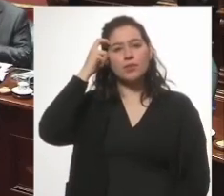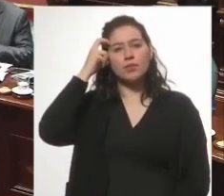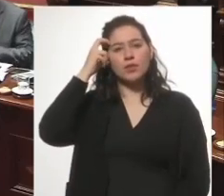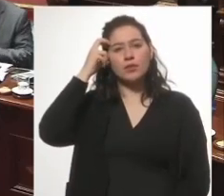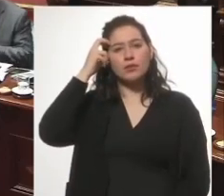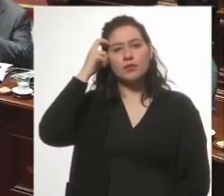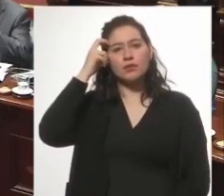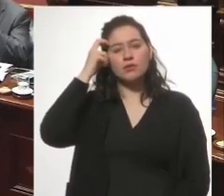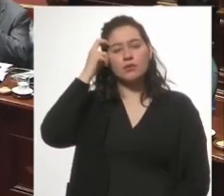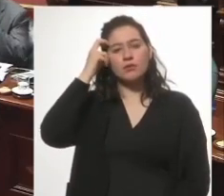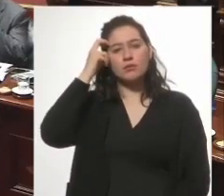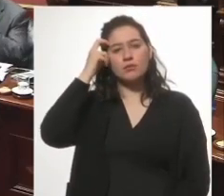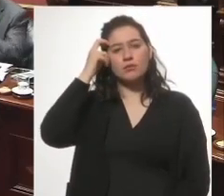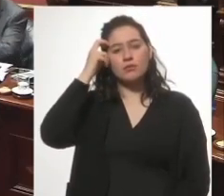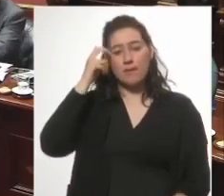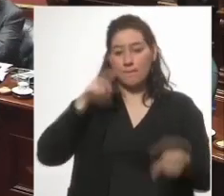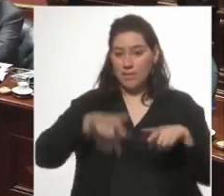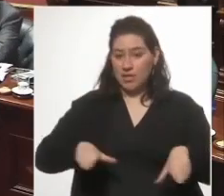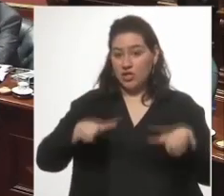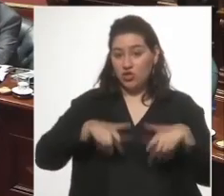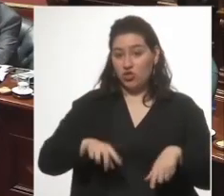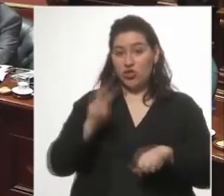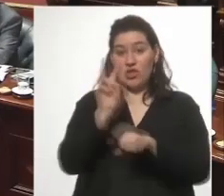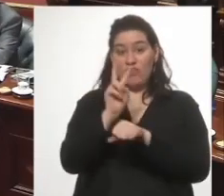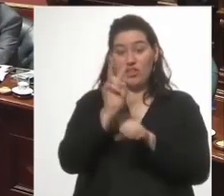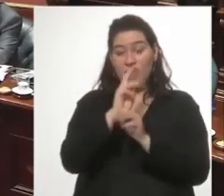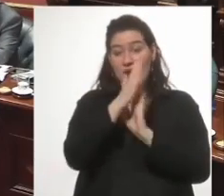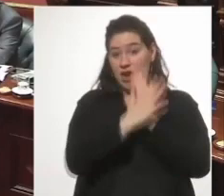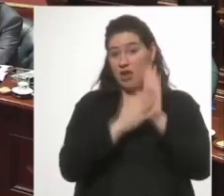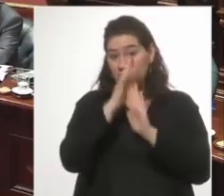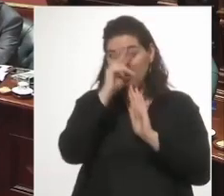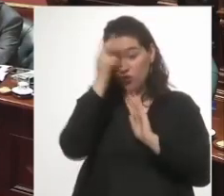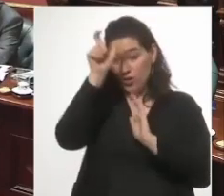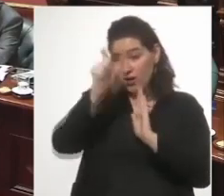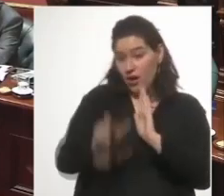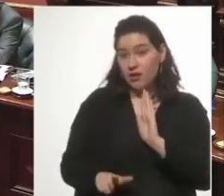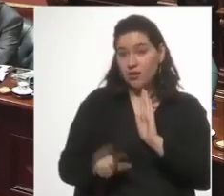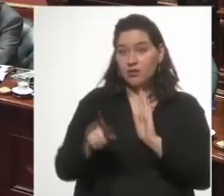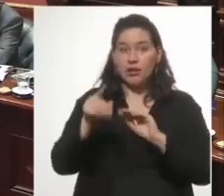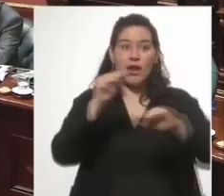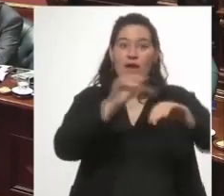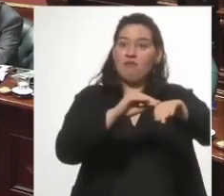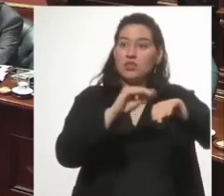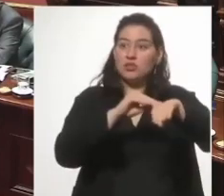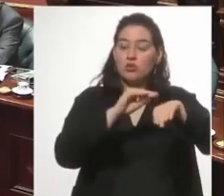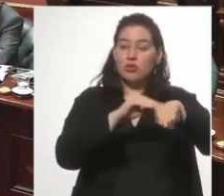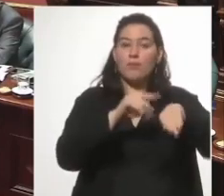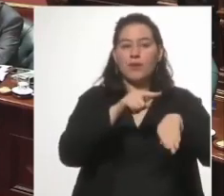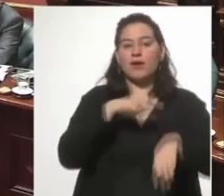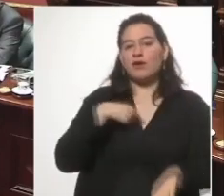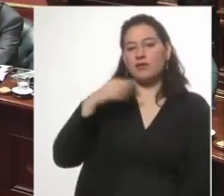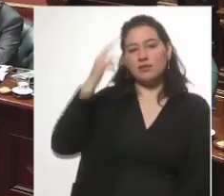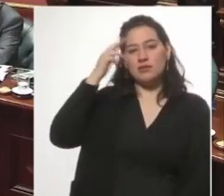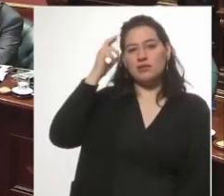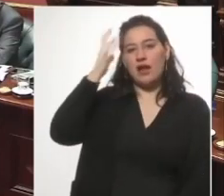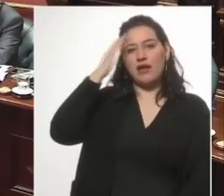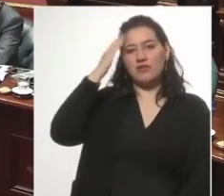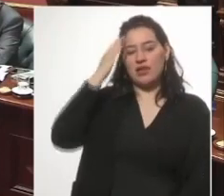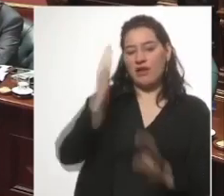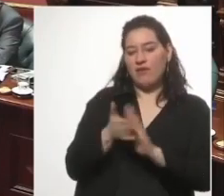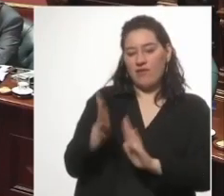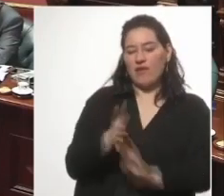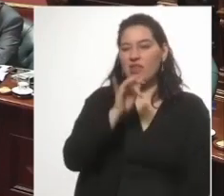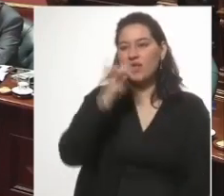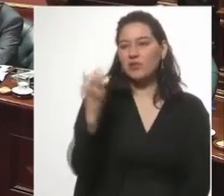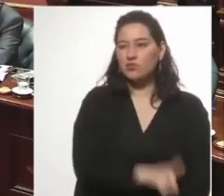destituye al ministro de Defensa Nacional que le había comunicado porque él sabía e iba a hacer la denuncia?